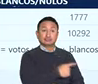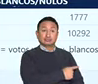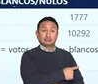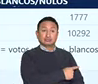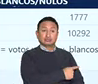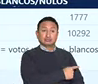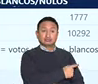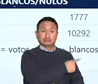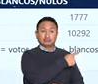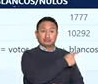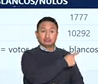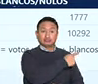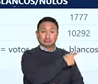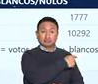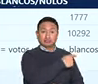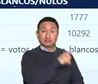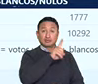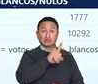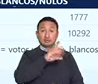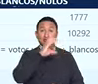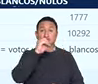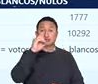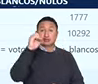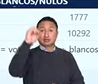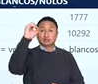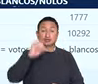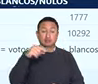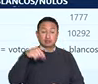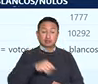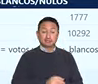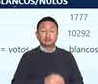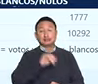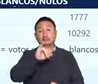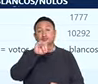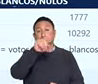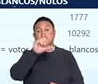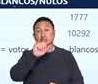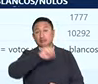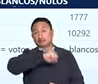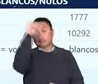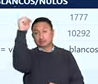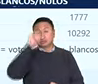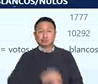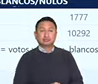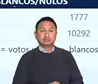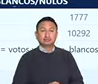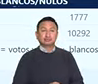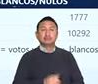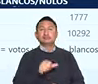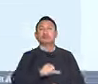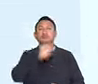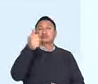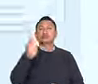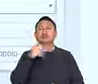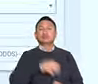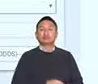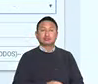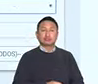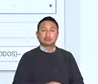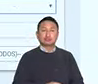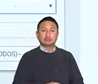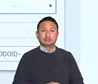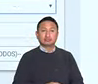Roberto. Sí, es lo que estamos diciendo. Fabián es el victor ganador. Veamos otra provincia. Vamos